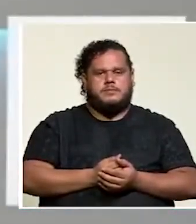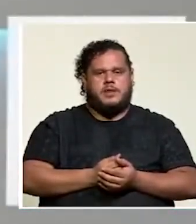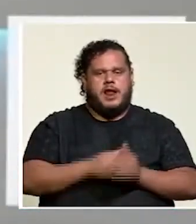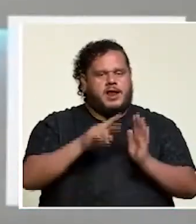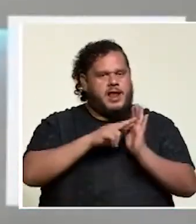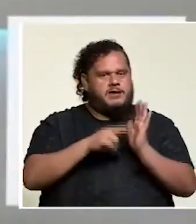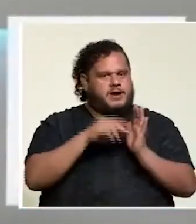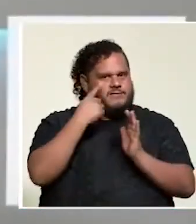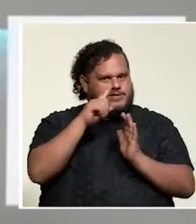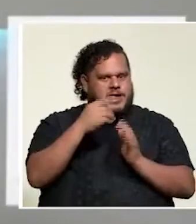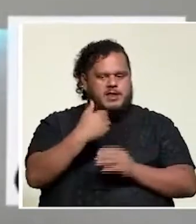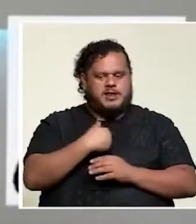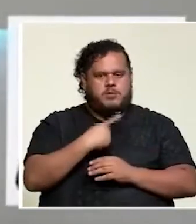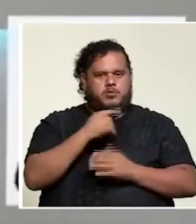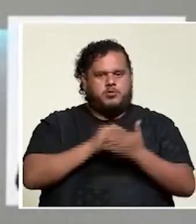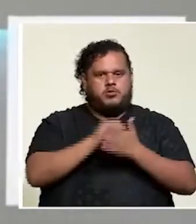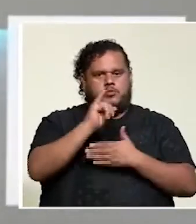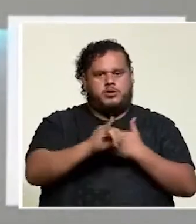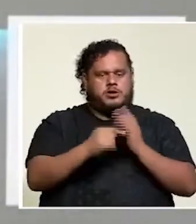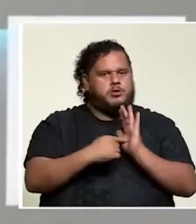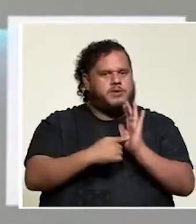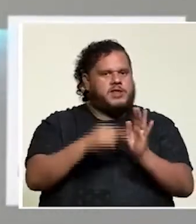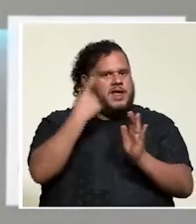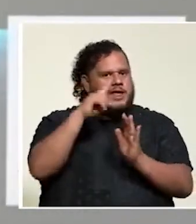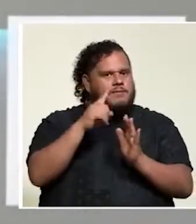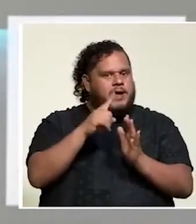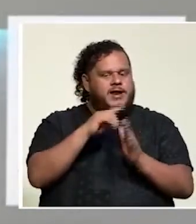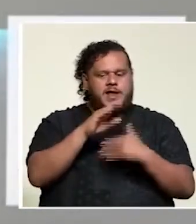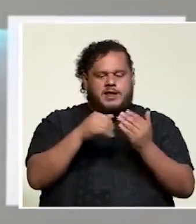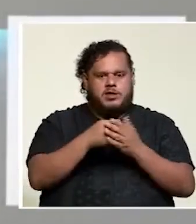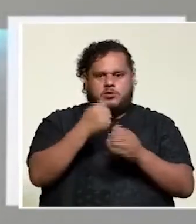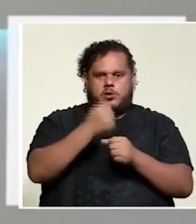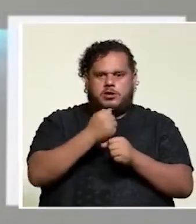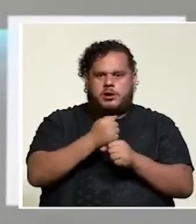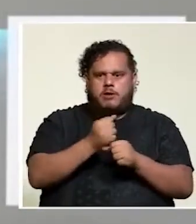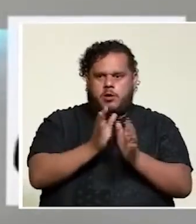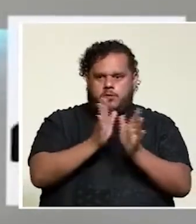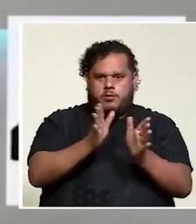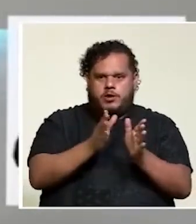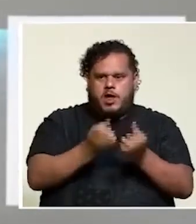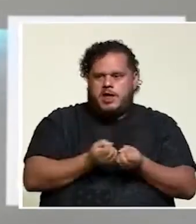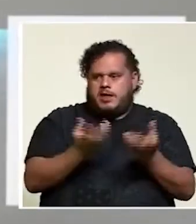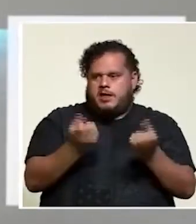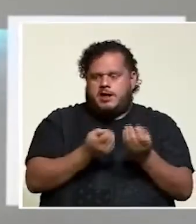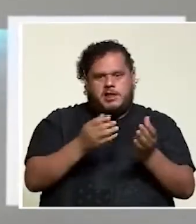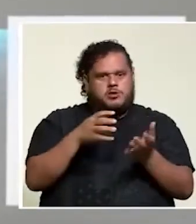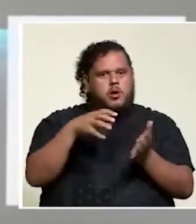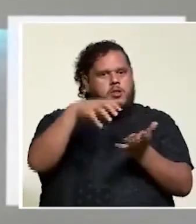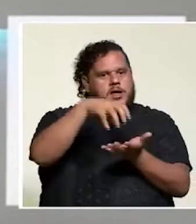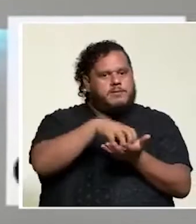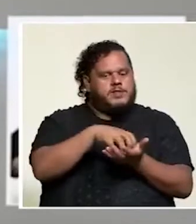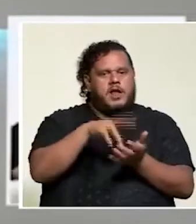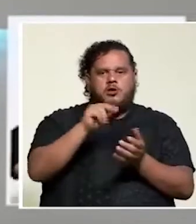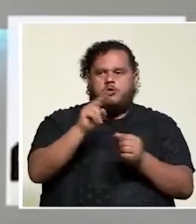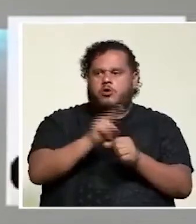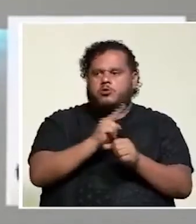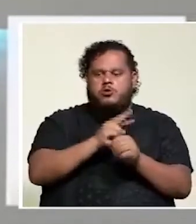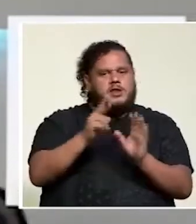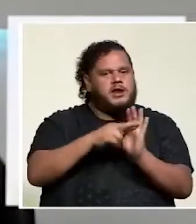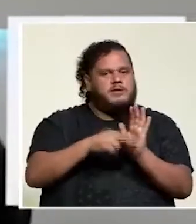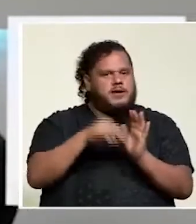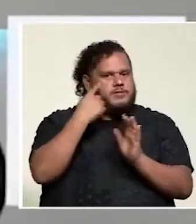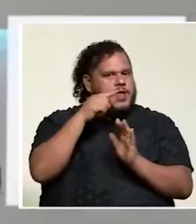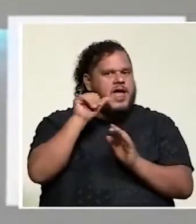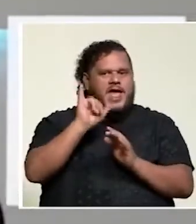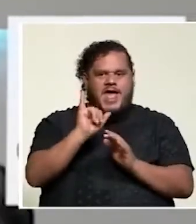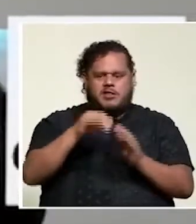Tenemos un proyecto presentado para que la inversión en obra pública, el gasto de capital, no se le aplique la regla fiscal, porque eso lo que impide